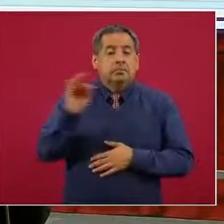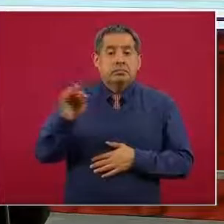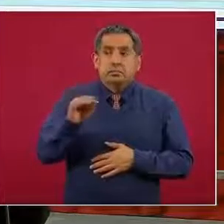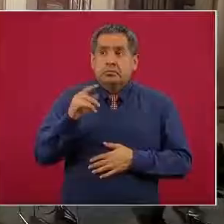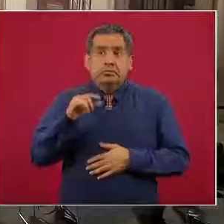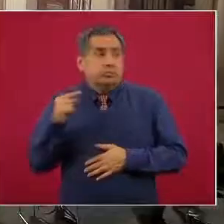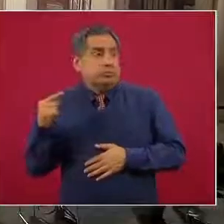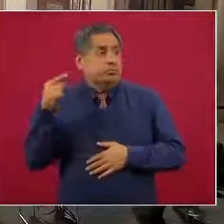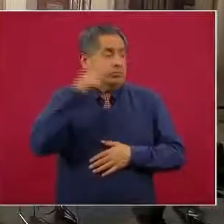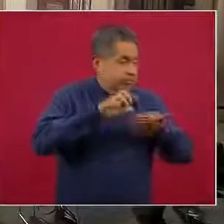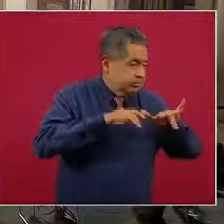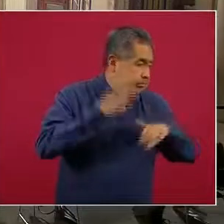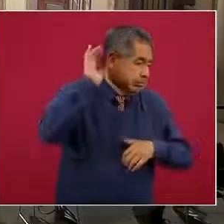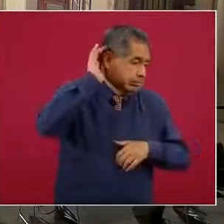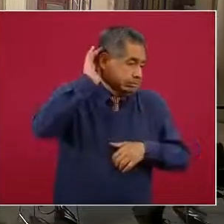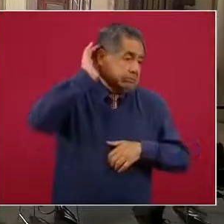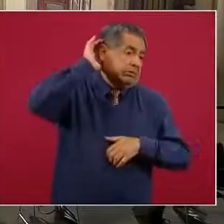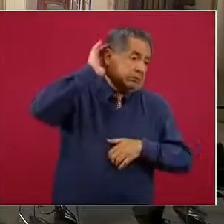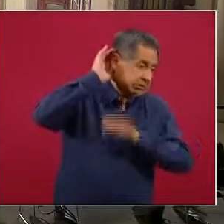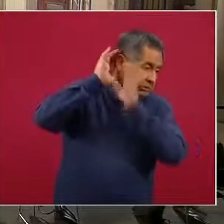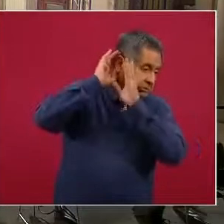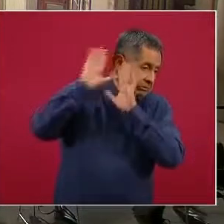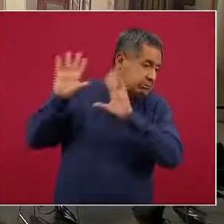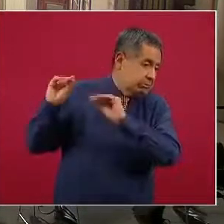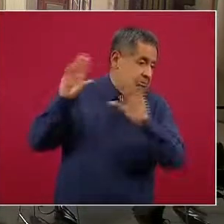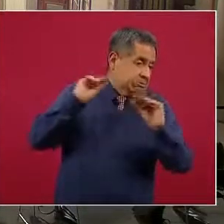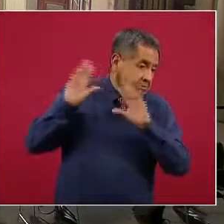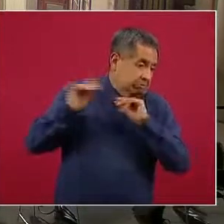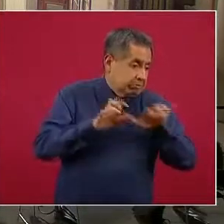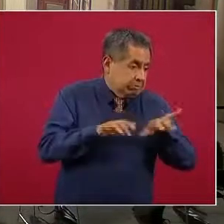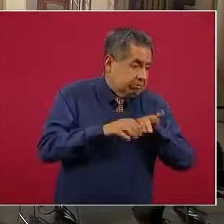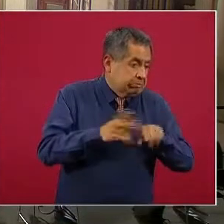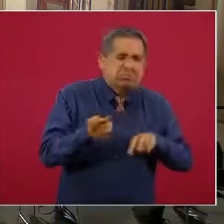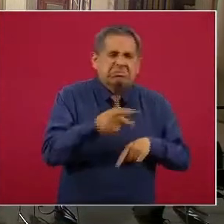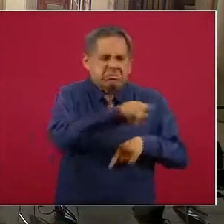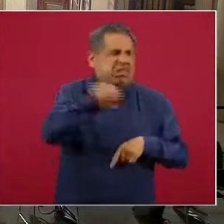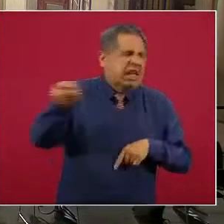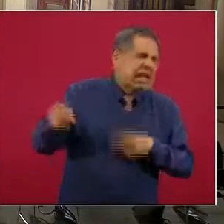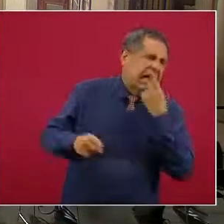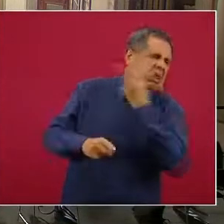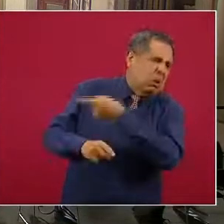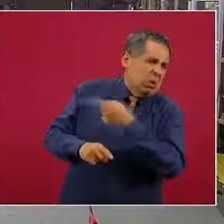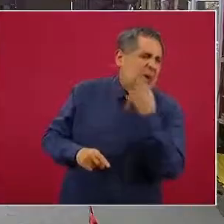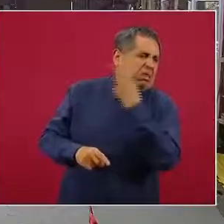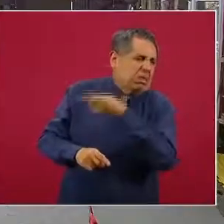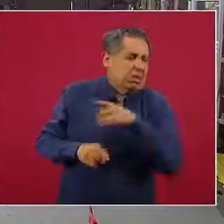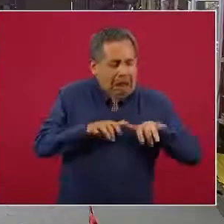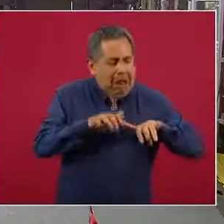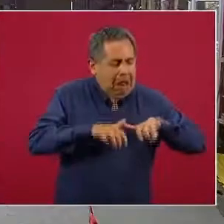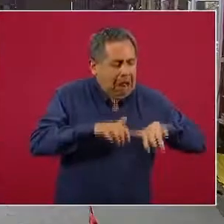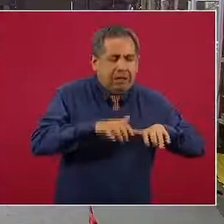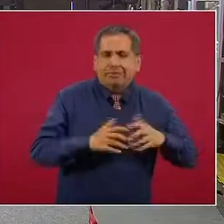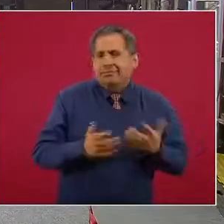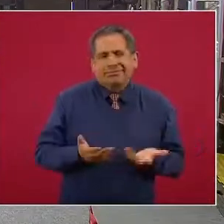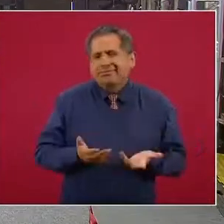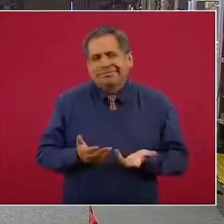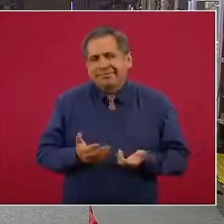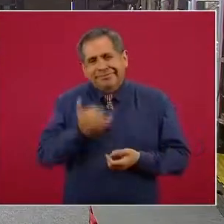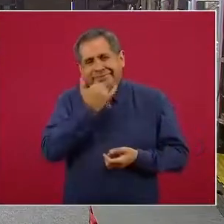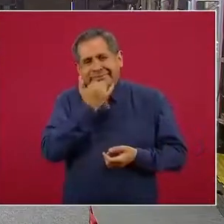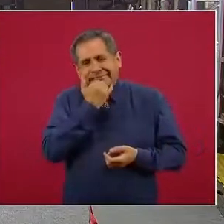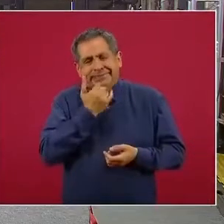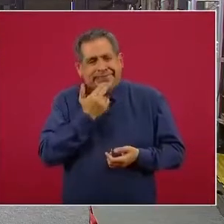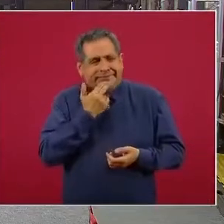distancia, de oídas, de preguntar indirectamente, con todo respeto, la calidad de su